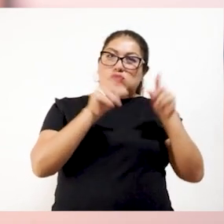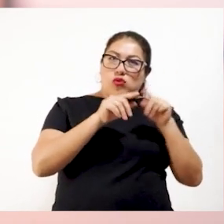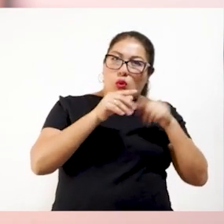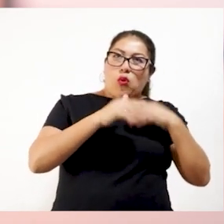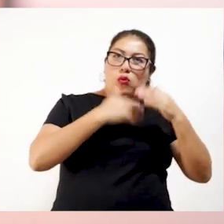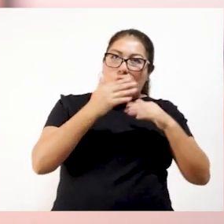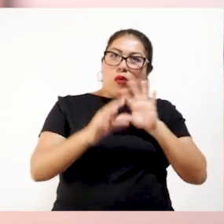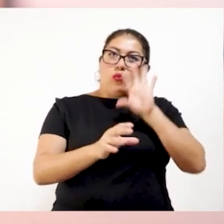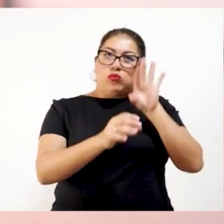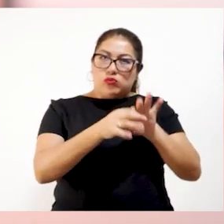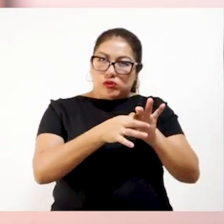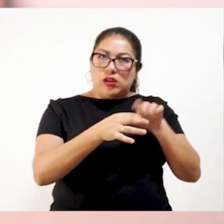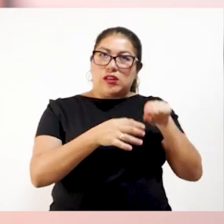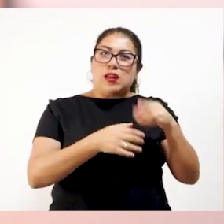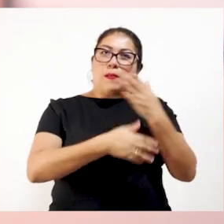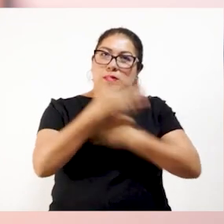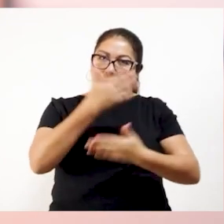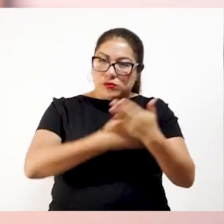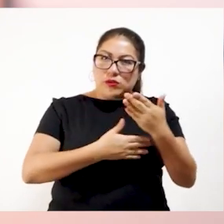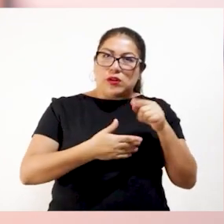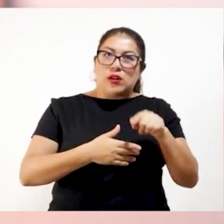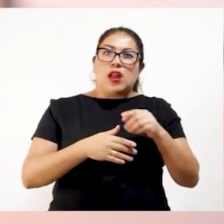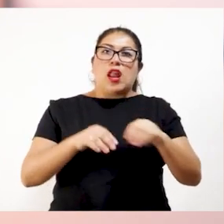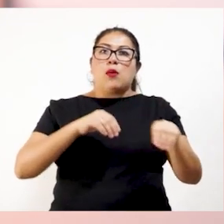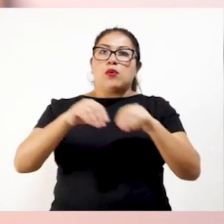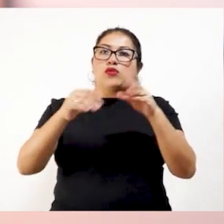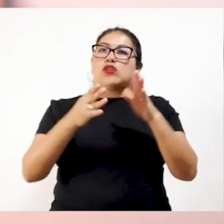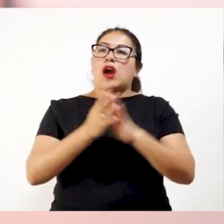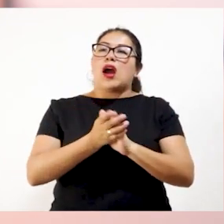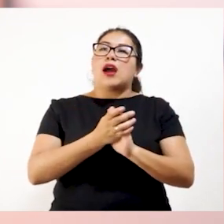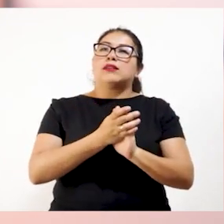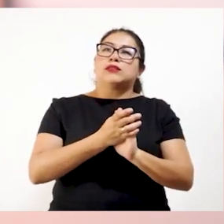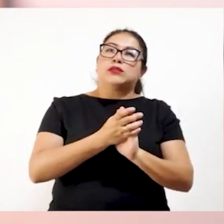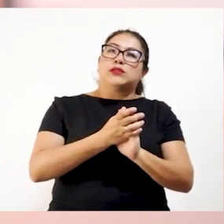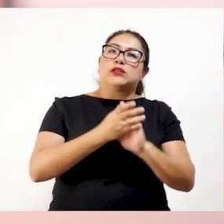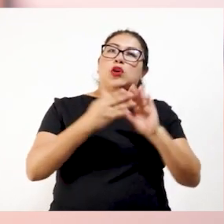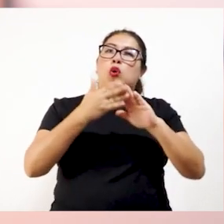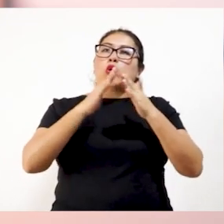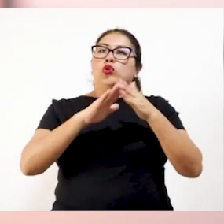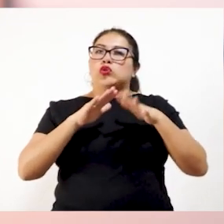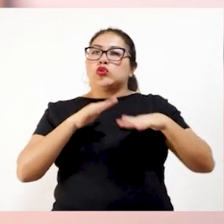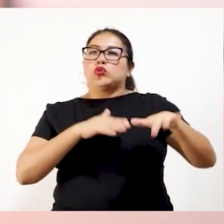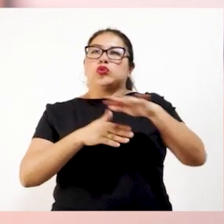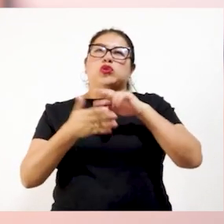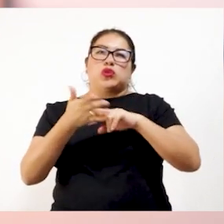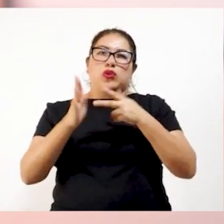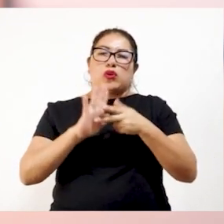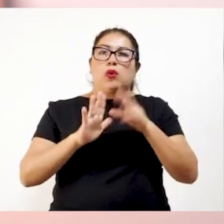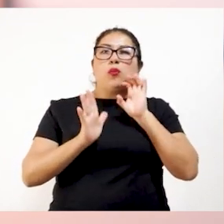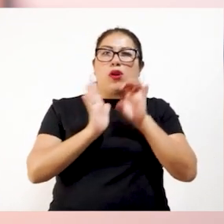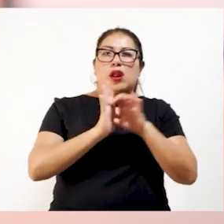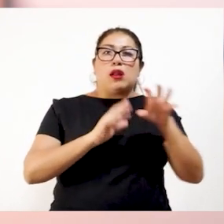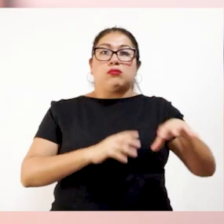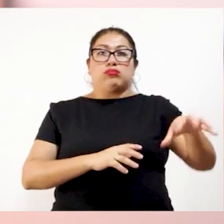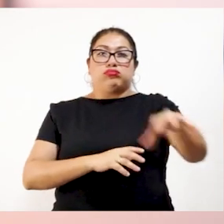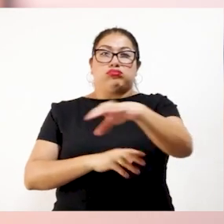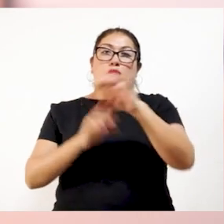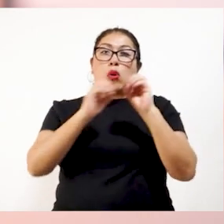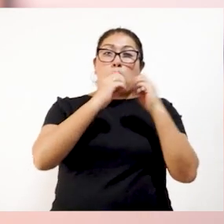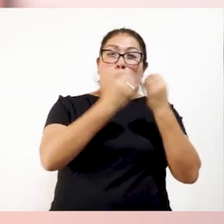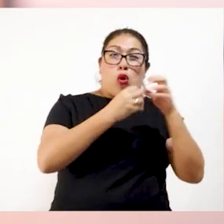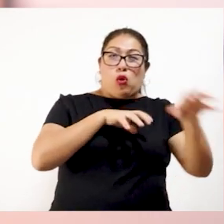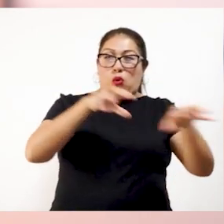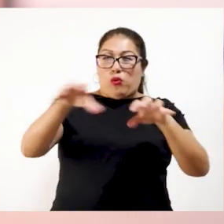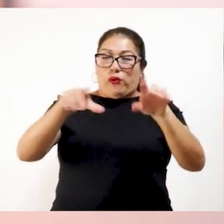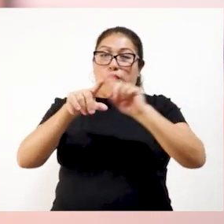vinculado a las personas con discapacidad, y es el movimiento asociativo. Es decir, todas aquellas organizaciones de